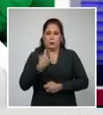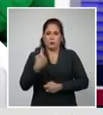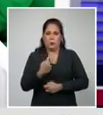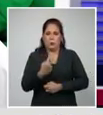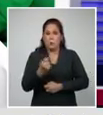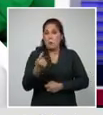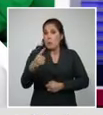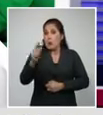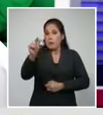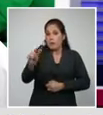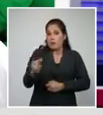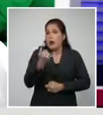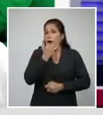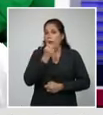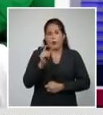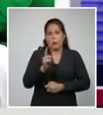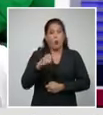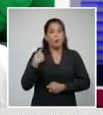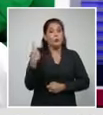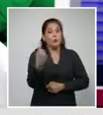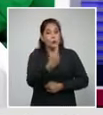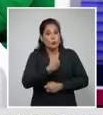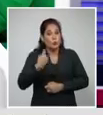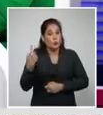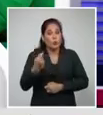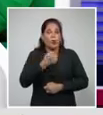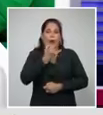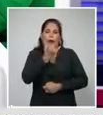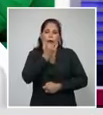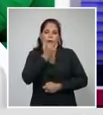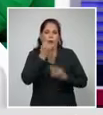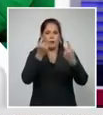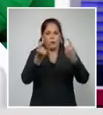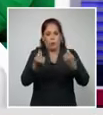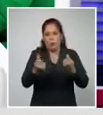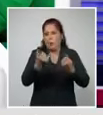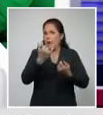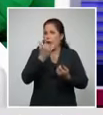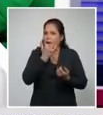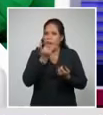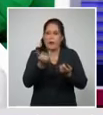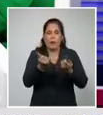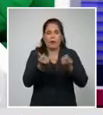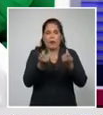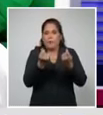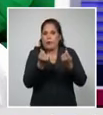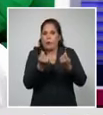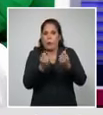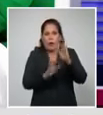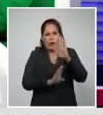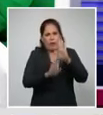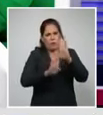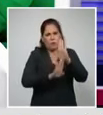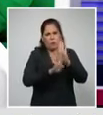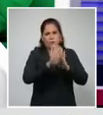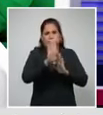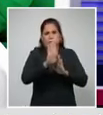desde el punto de vista de la salud, desde el punto de vista económico, y realmente tenemos que salir de